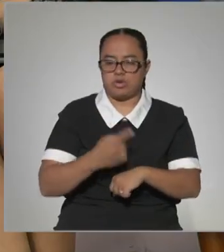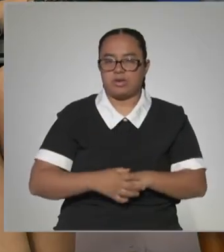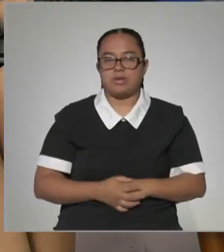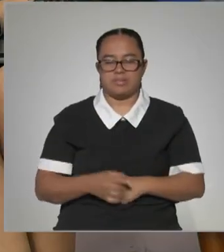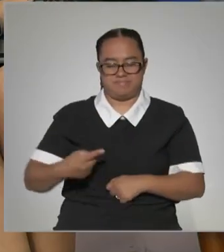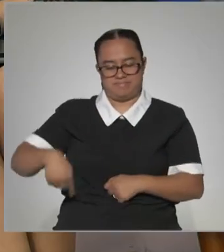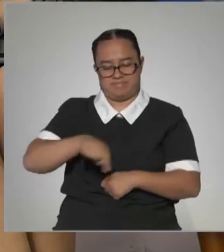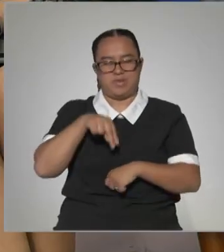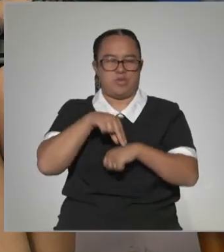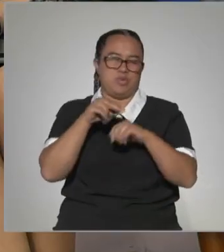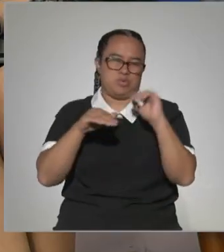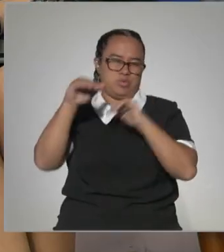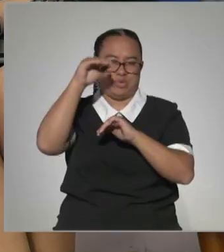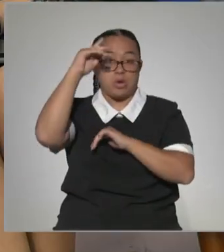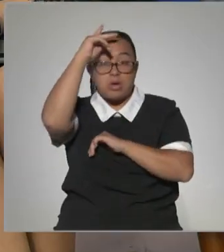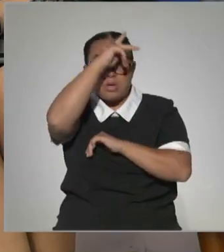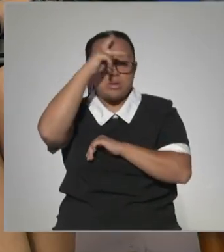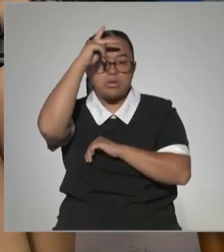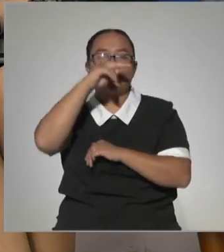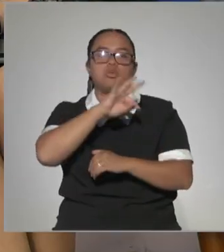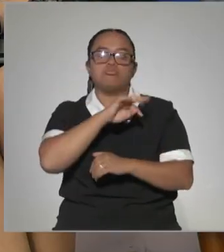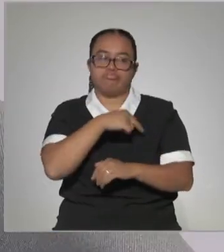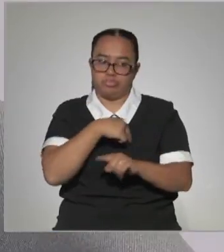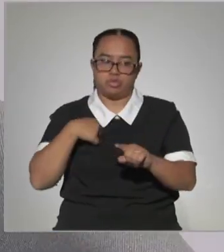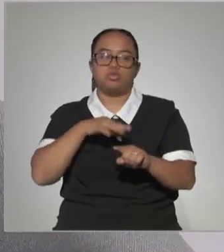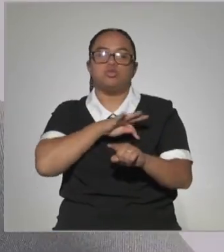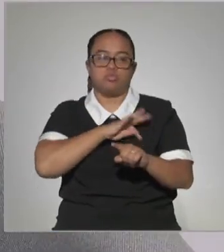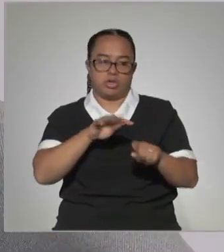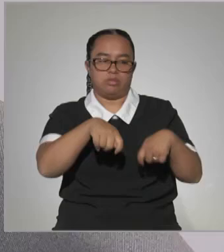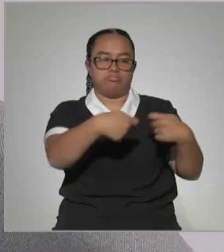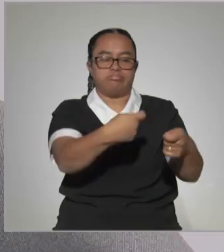como psiquiatras donde podemos incidir farmacológicamente, ¿no?